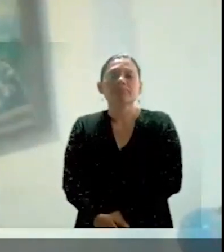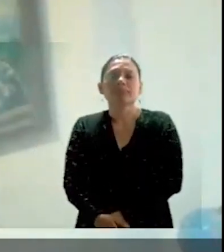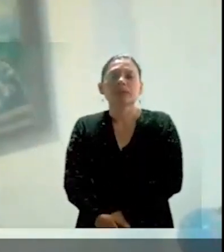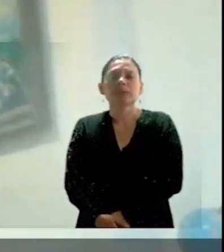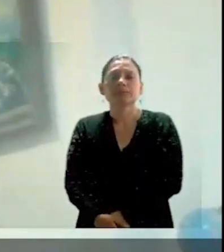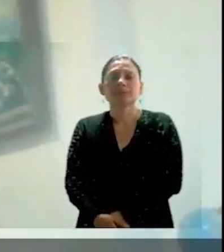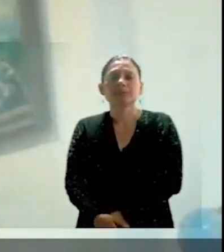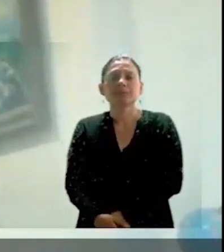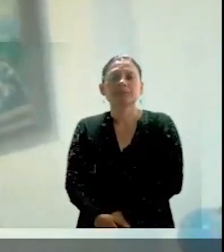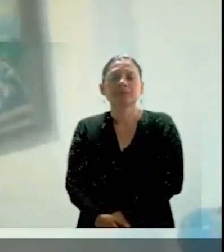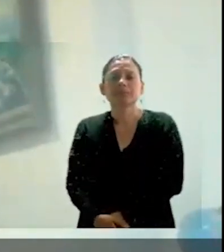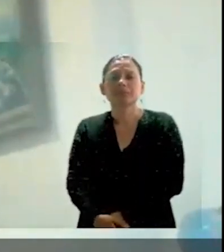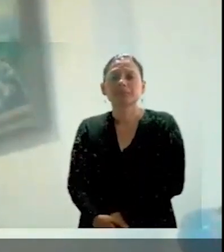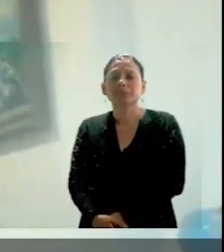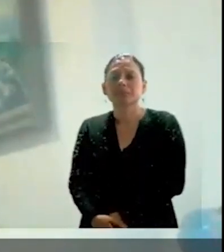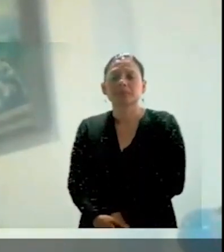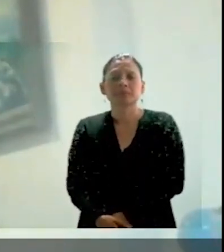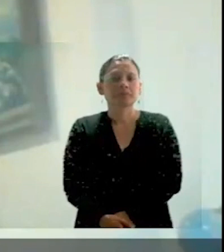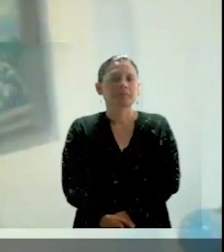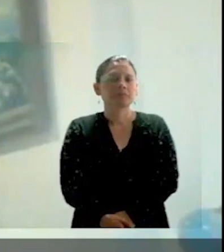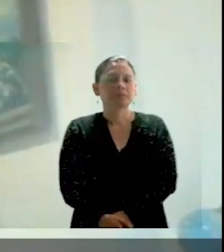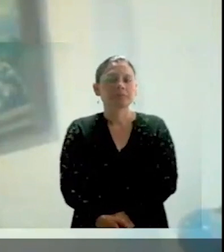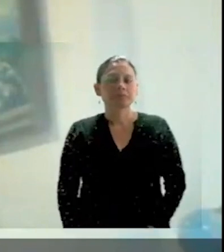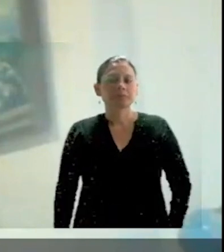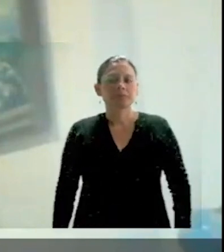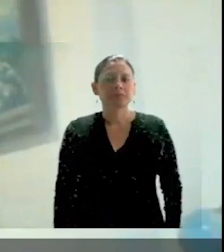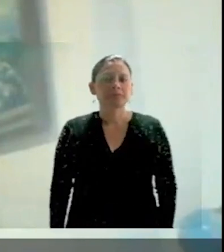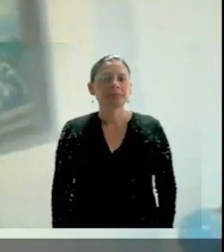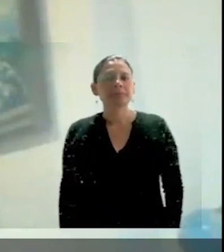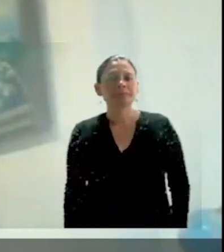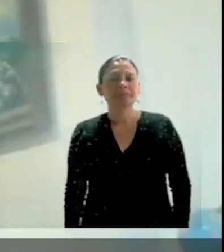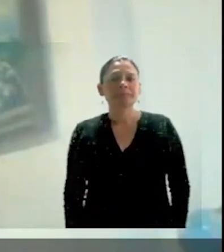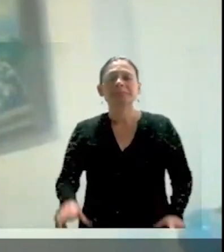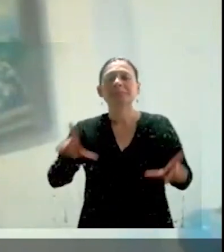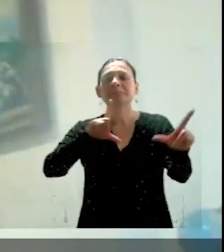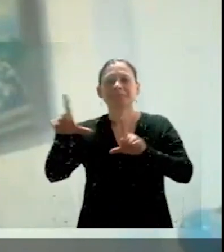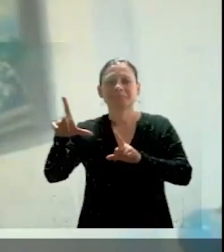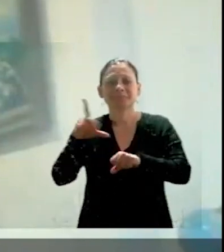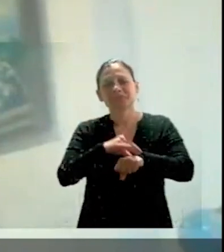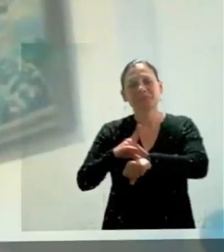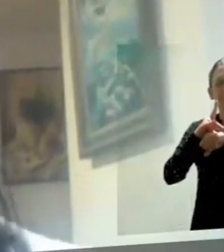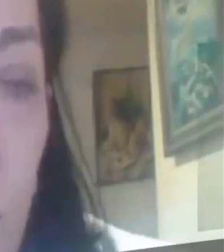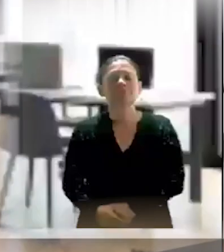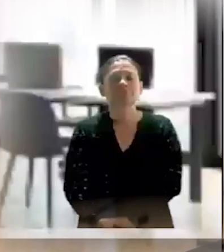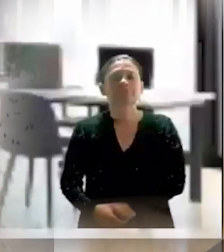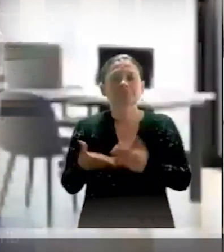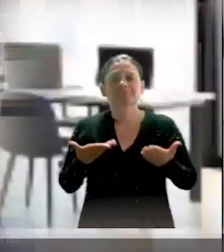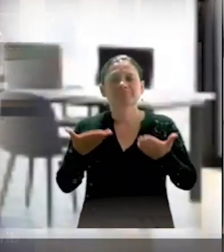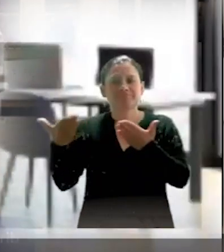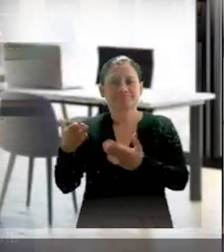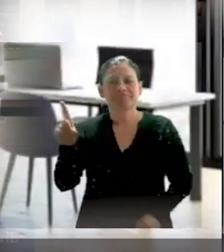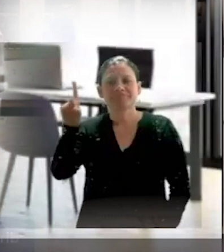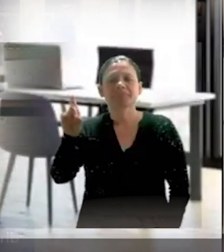Listo, doctora. La siguiente pregunta.